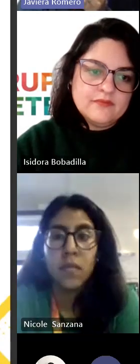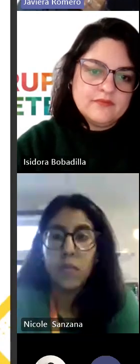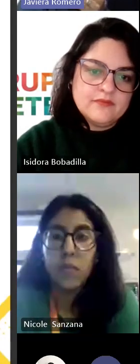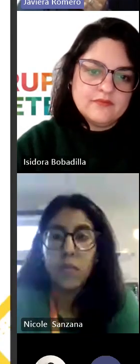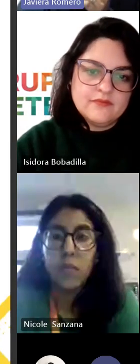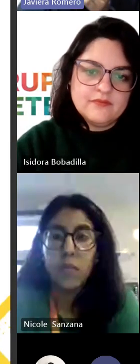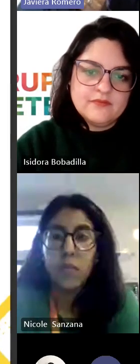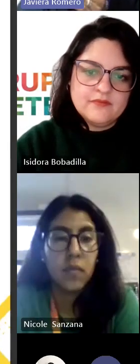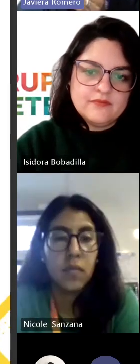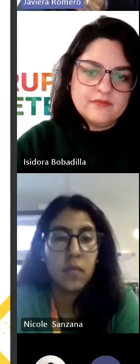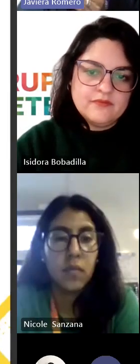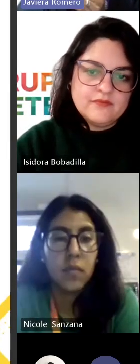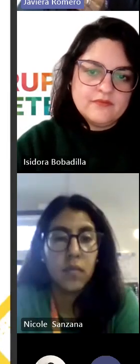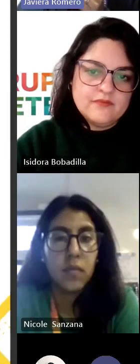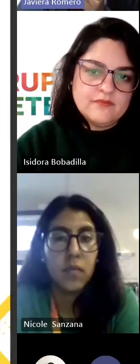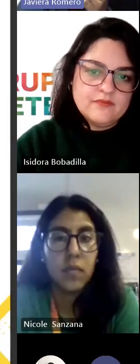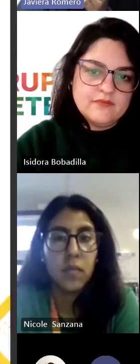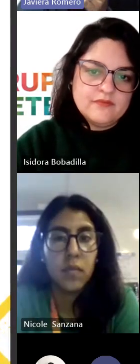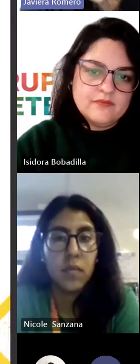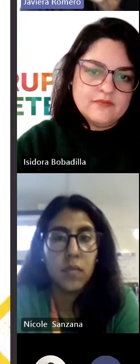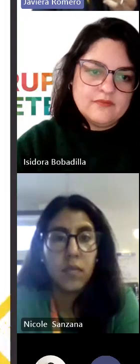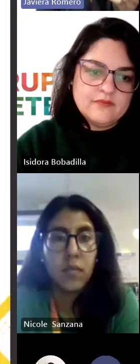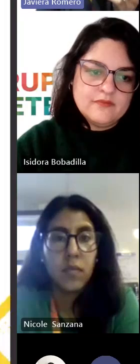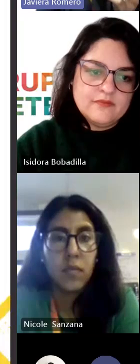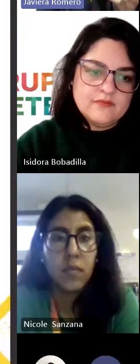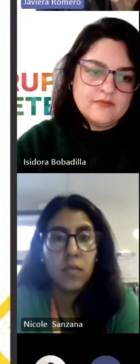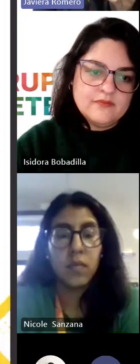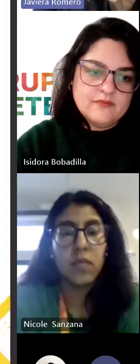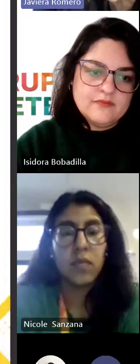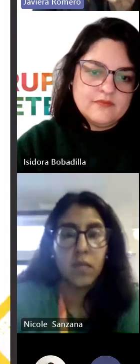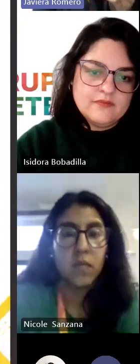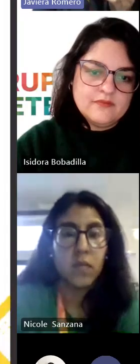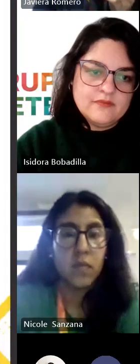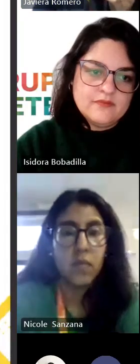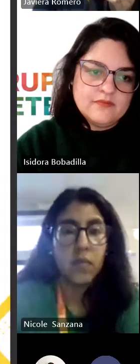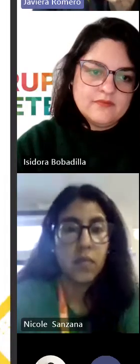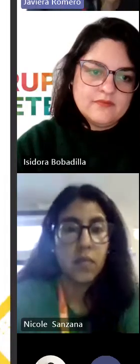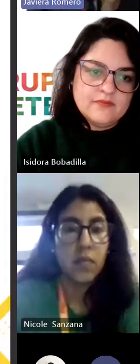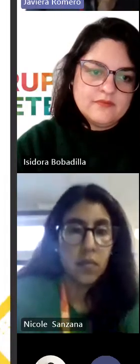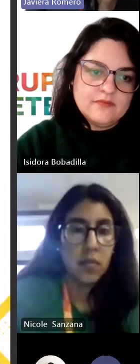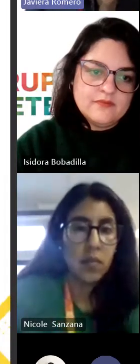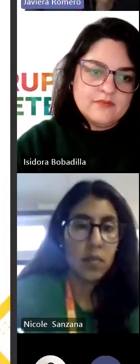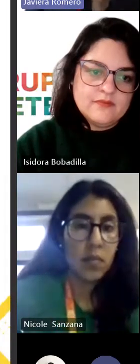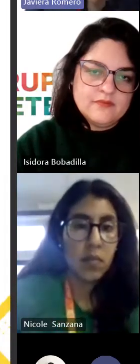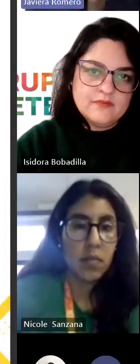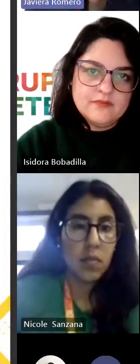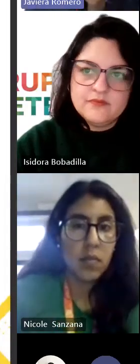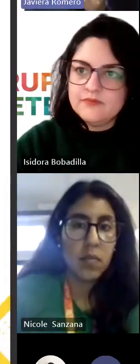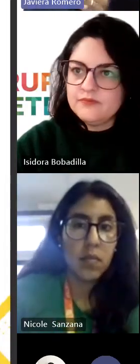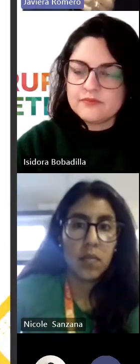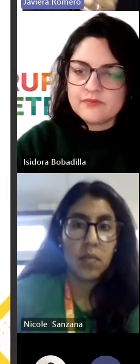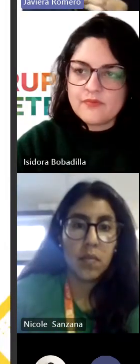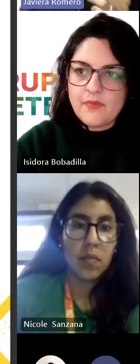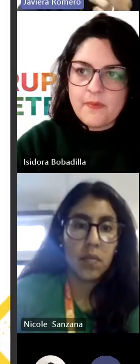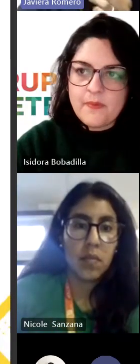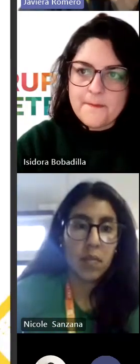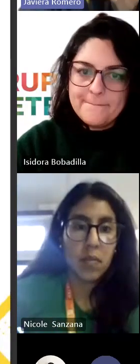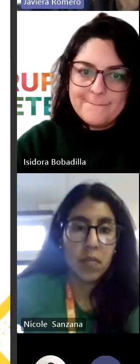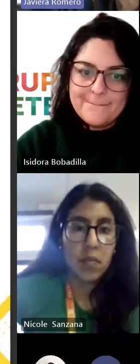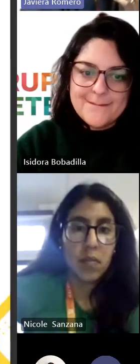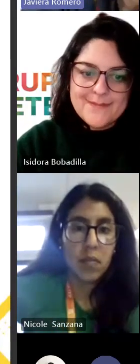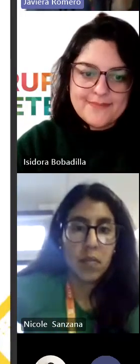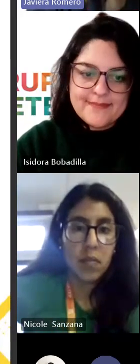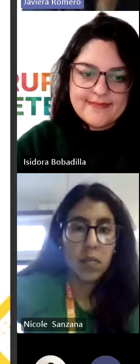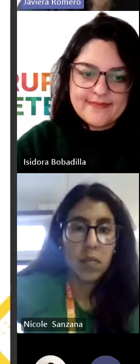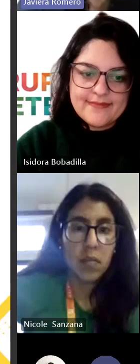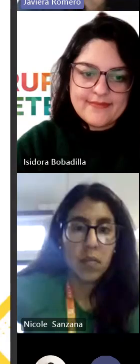protectores, como por ejemplo el autocontrol, la resolución de problemas y la autoestima. Y por otra parte, aportan en la disminución de factores de